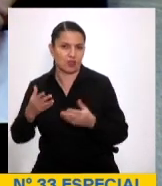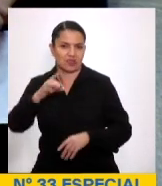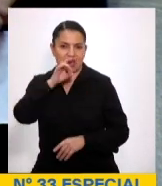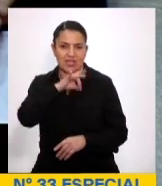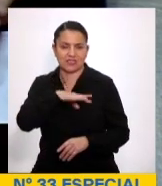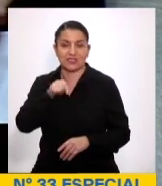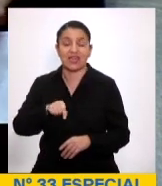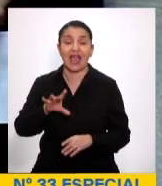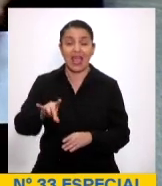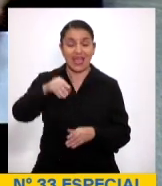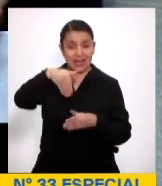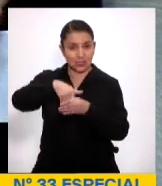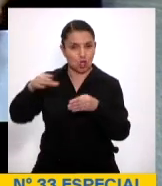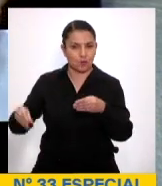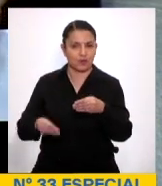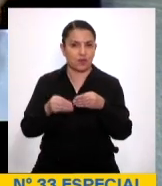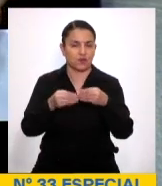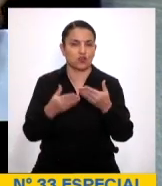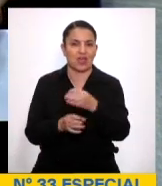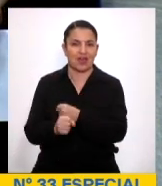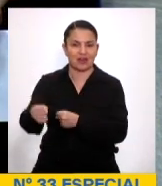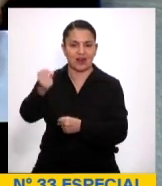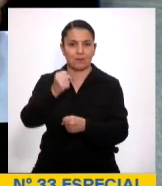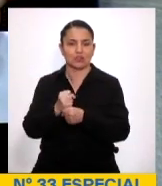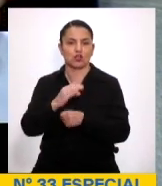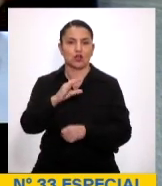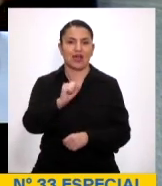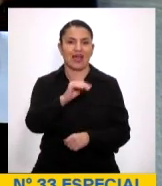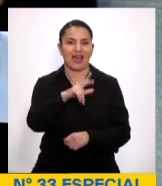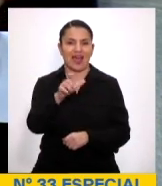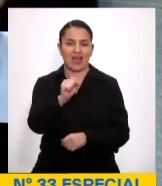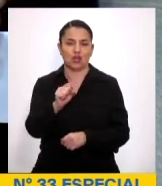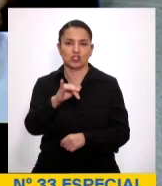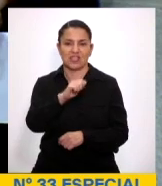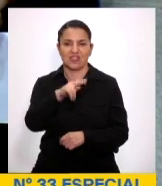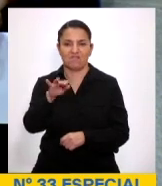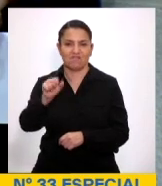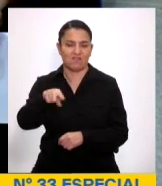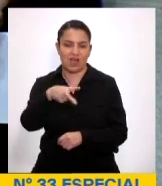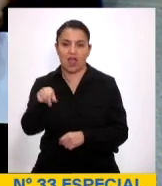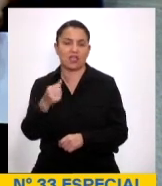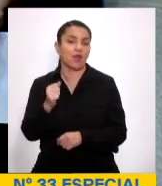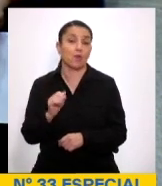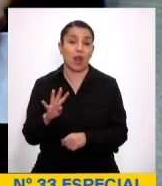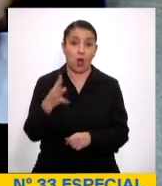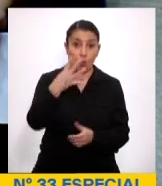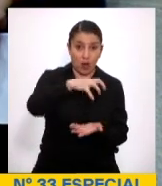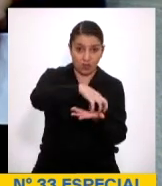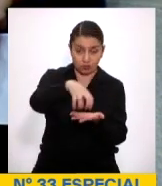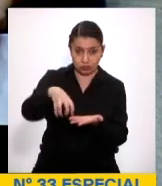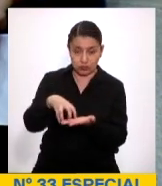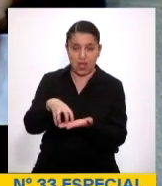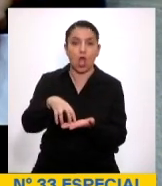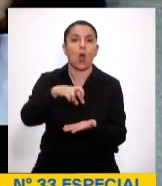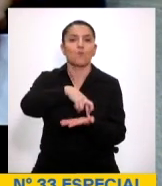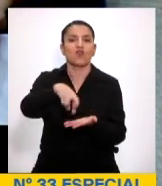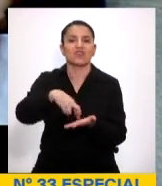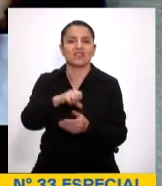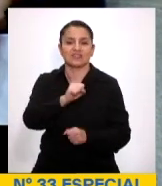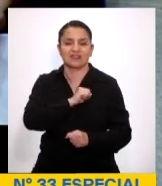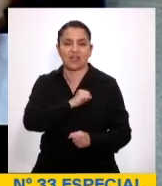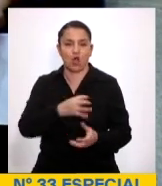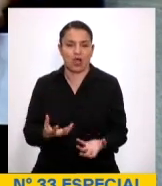elección complementaria reemplazo de calvio báñez del campo por la cuarta agrupación provincial de Santiago asumiendo el 13 de febrero del mismo